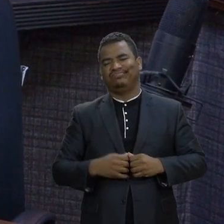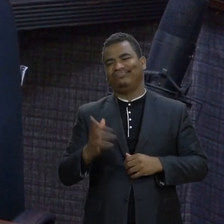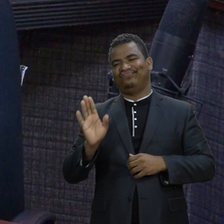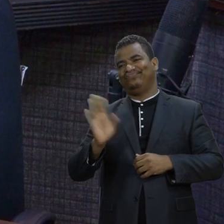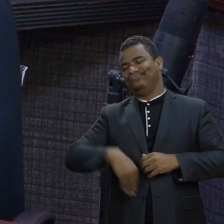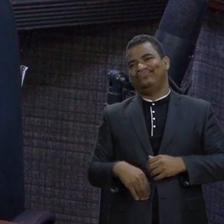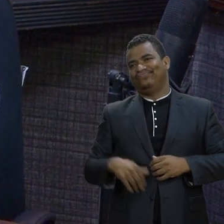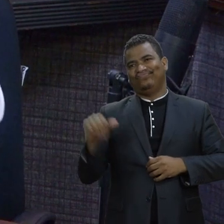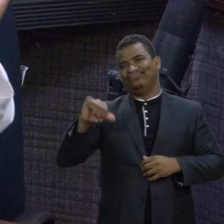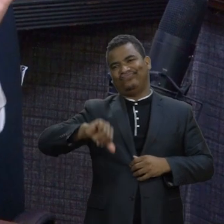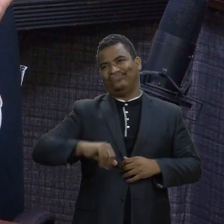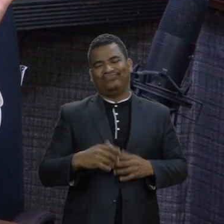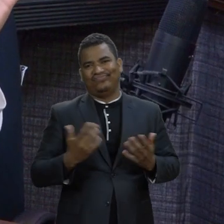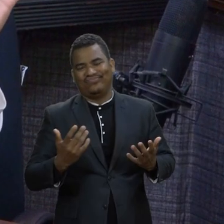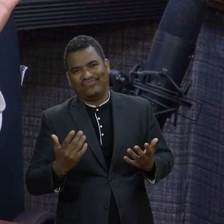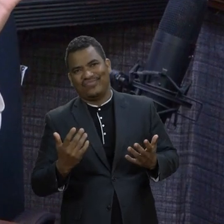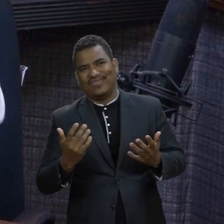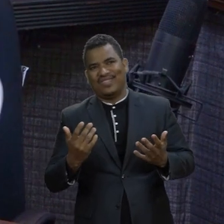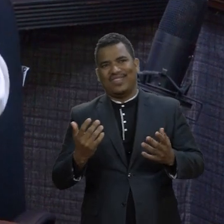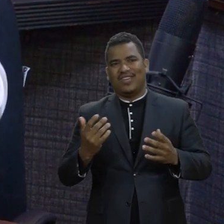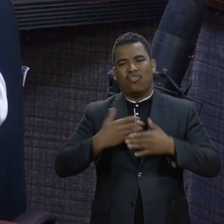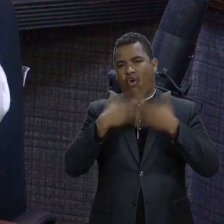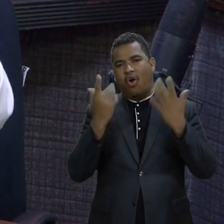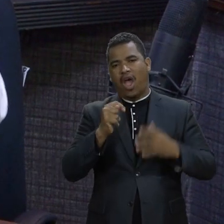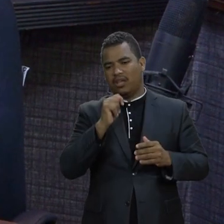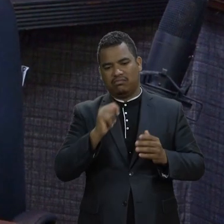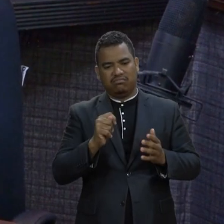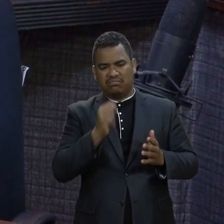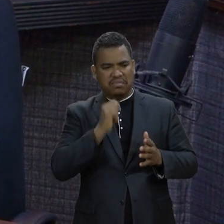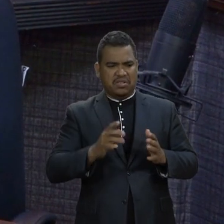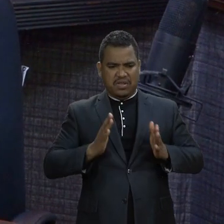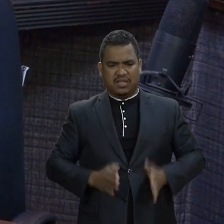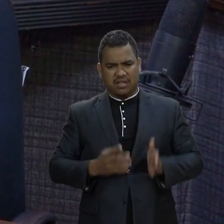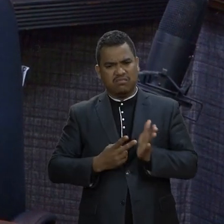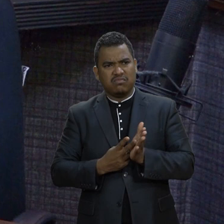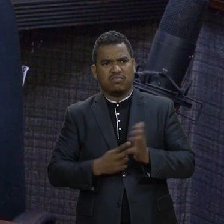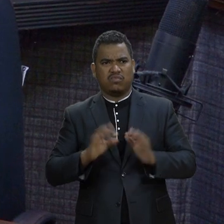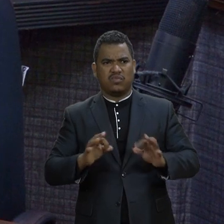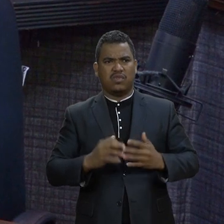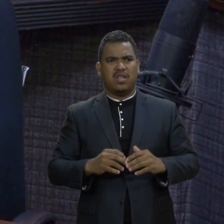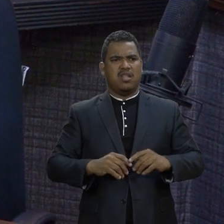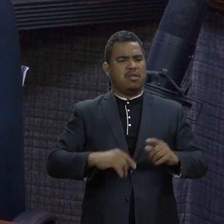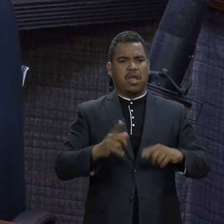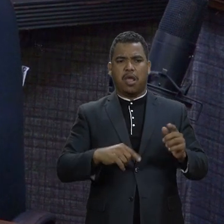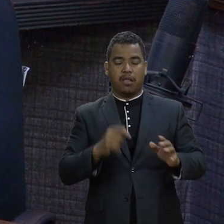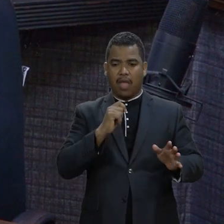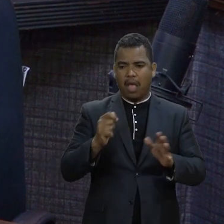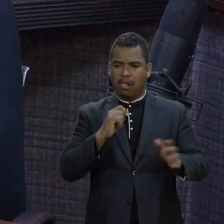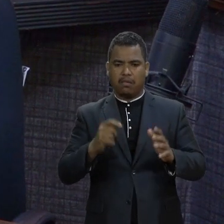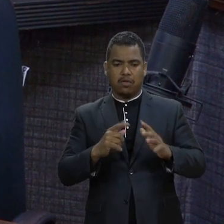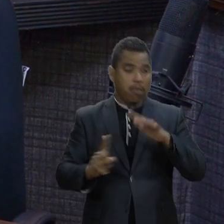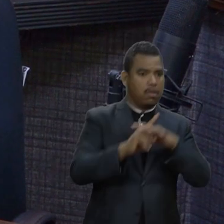oyen rumores y son capaces de tirarlos sin la mínima comprobación de la fuente. Yo pienso que estamos en